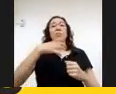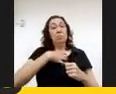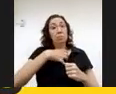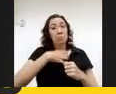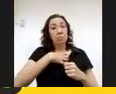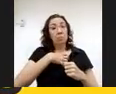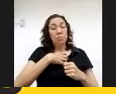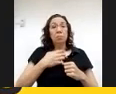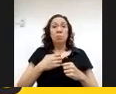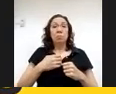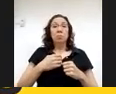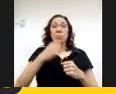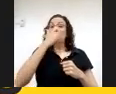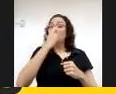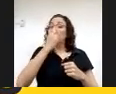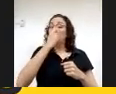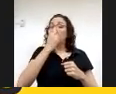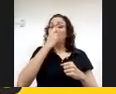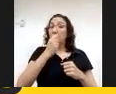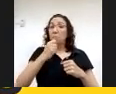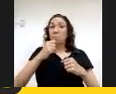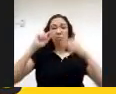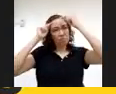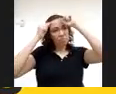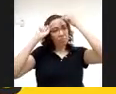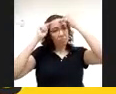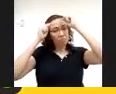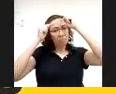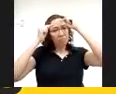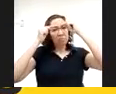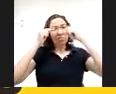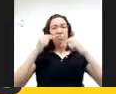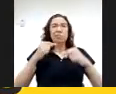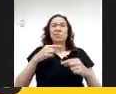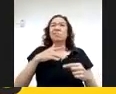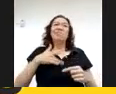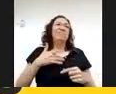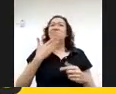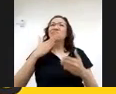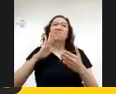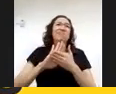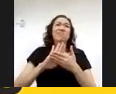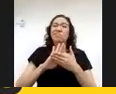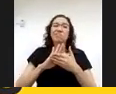tos, secreción nasal, dolor de cabeza, malestar general,